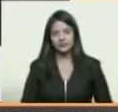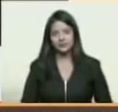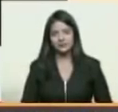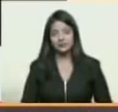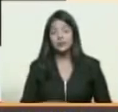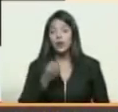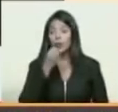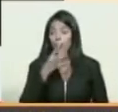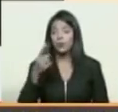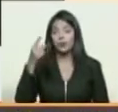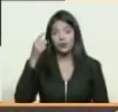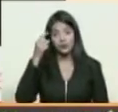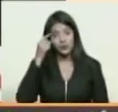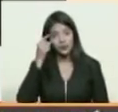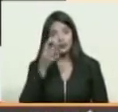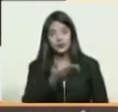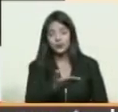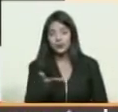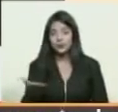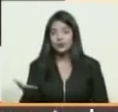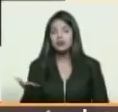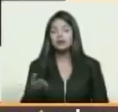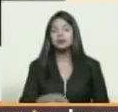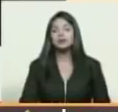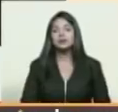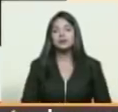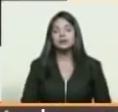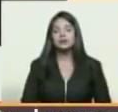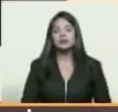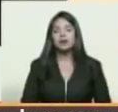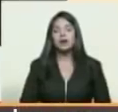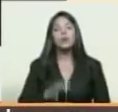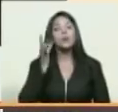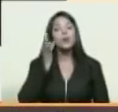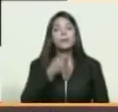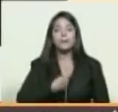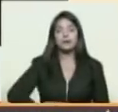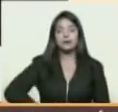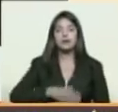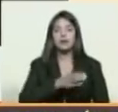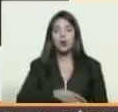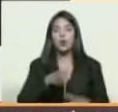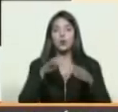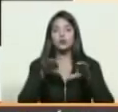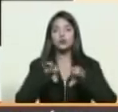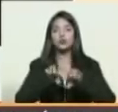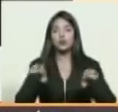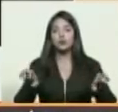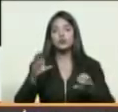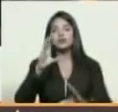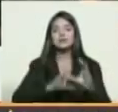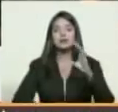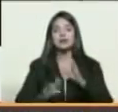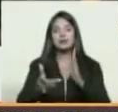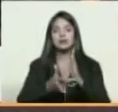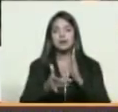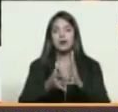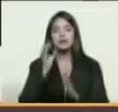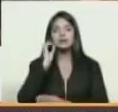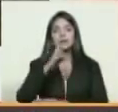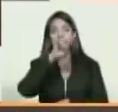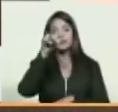Buenos días, compatriota Aide Huérfano, presidenta de la Comisión de Educación, Ciencia y Tecnología de la Asamblea